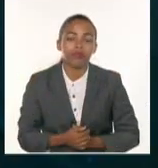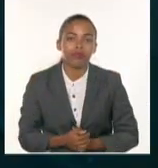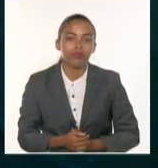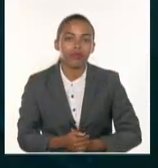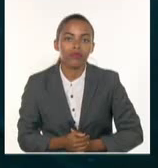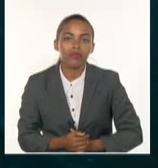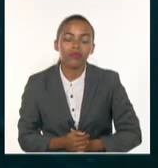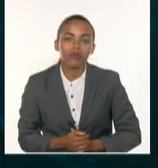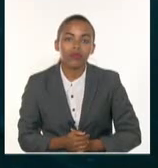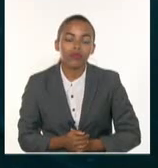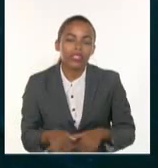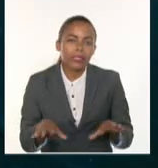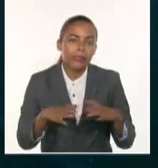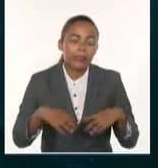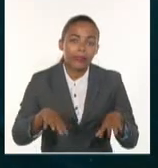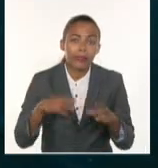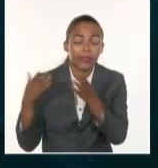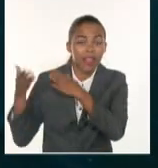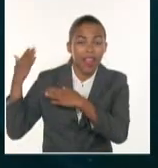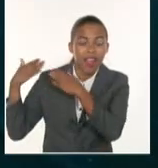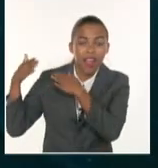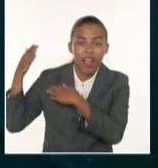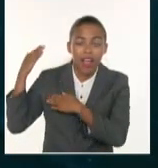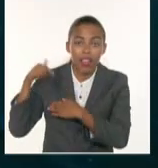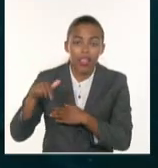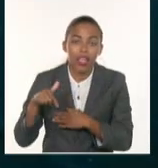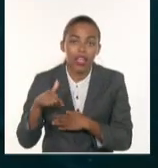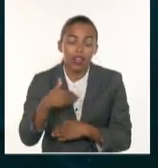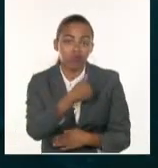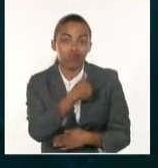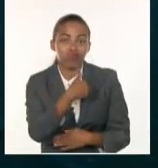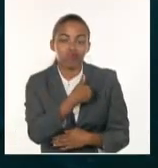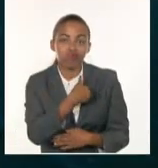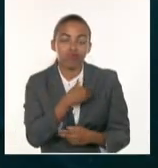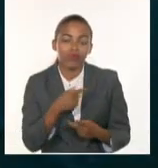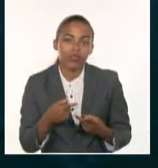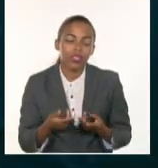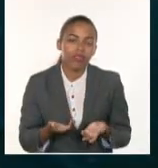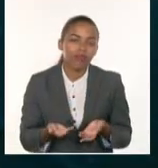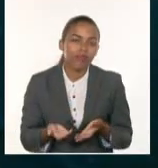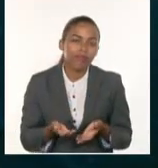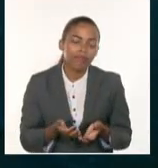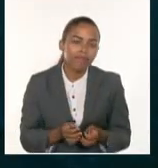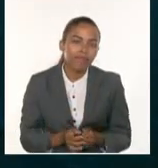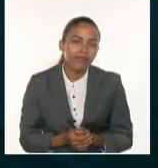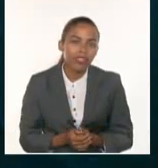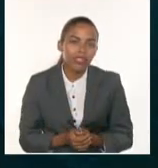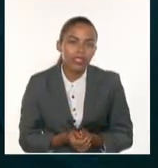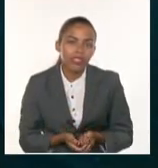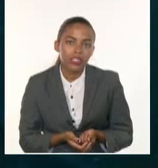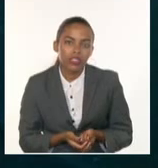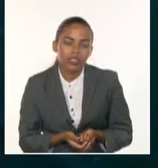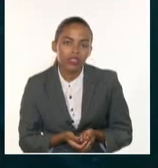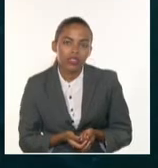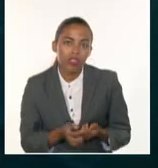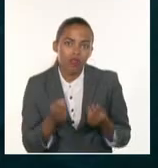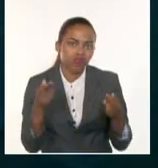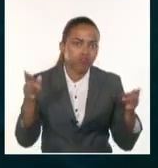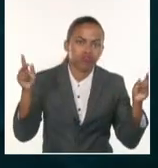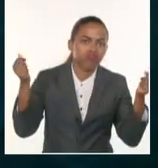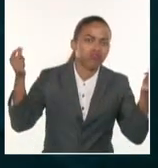el contexto que estaba, en que estaba claro que siendo militar y siendo, por así decirlo, no rico de cuna,